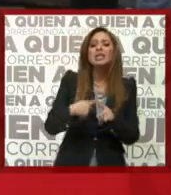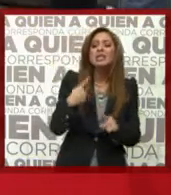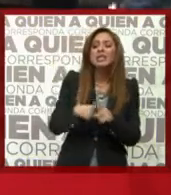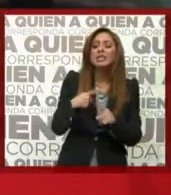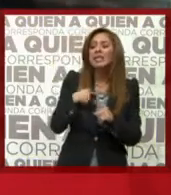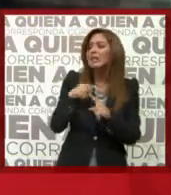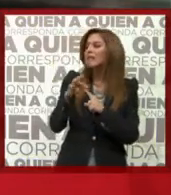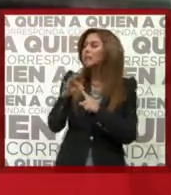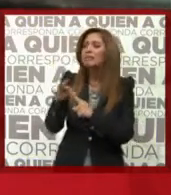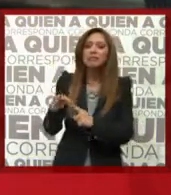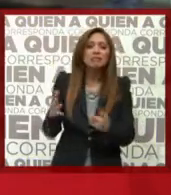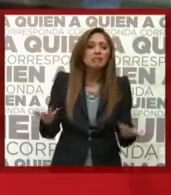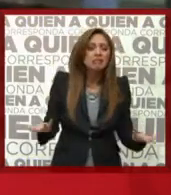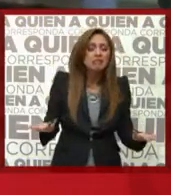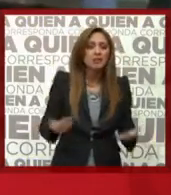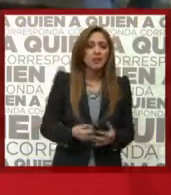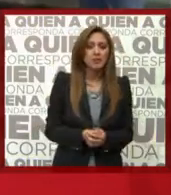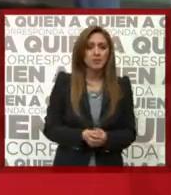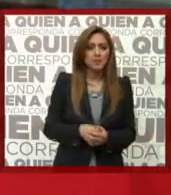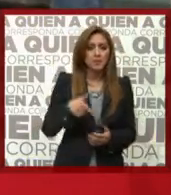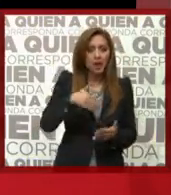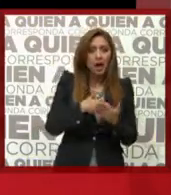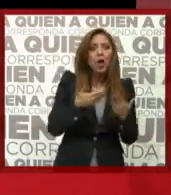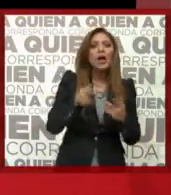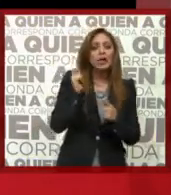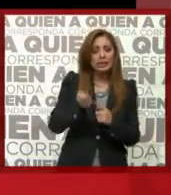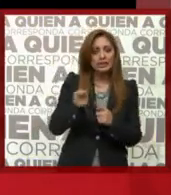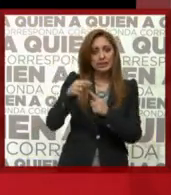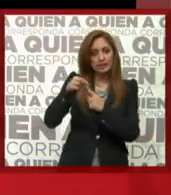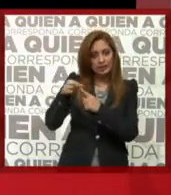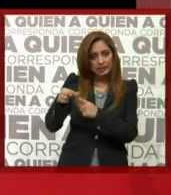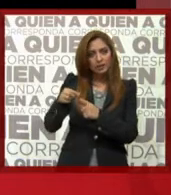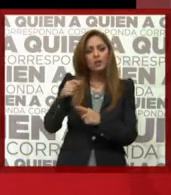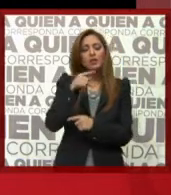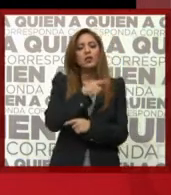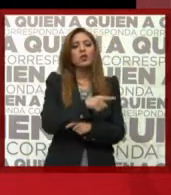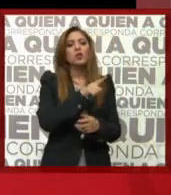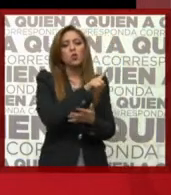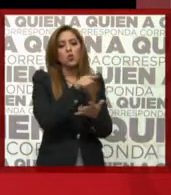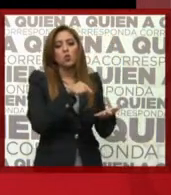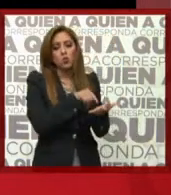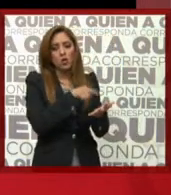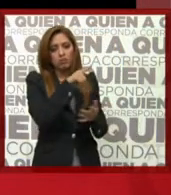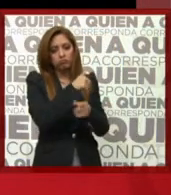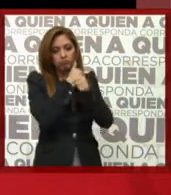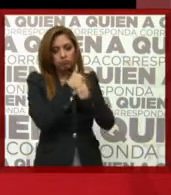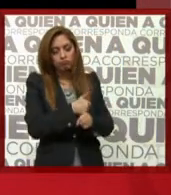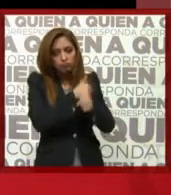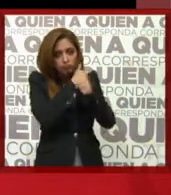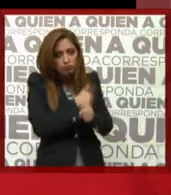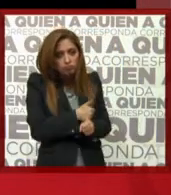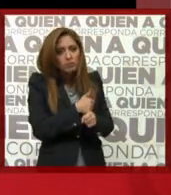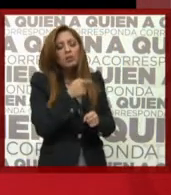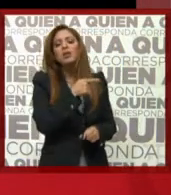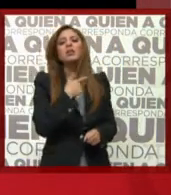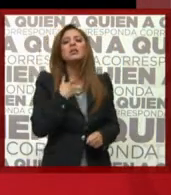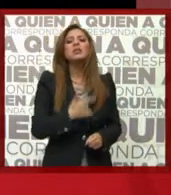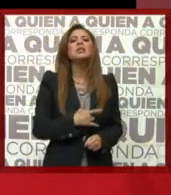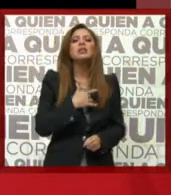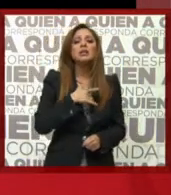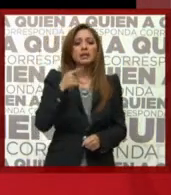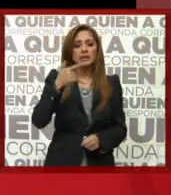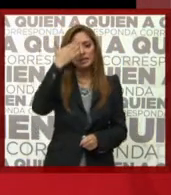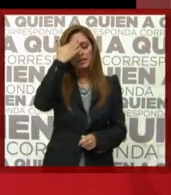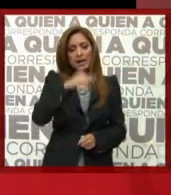acudir, porque ahorita ya hay a quién acudir. Y suman a los hijos a este y las meten al mismo yugo que vive ella. Porque además ellas se sienten así, ellas están